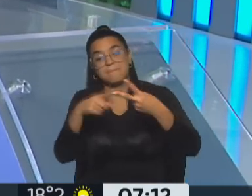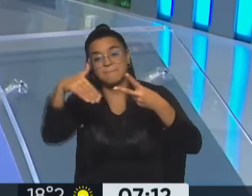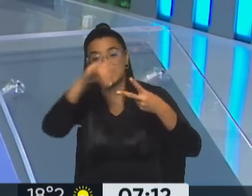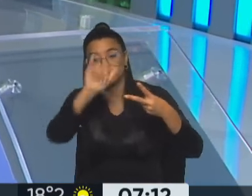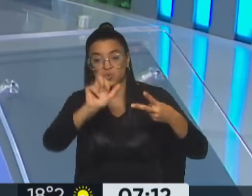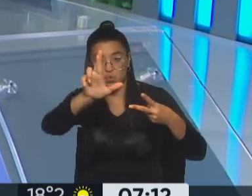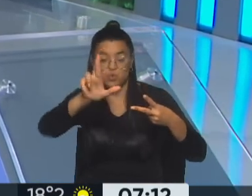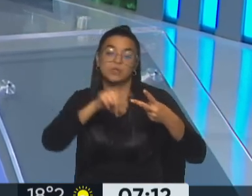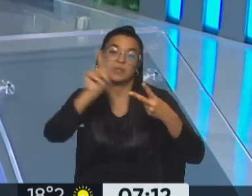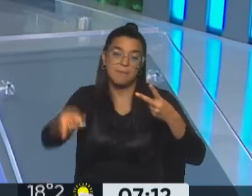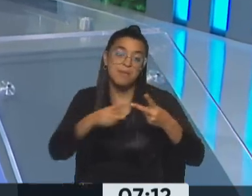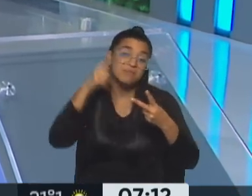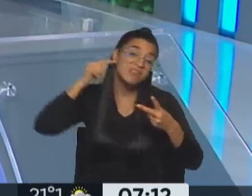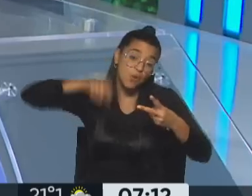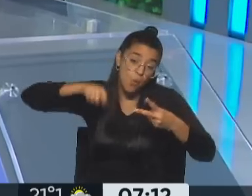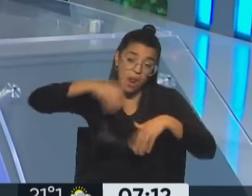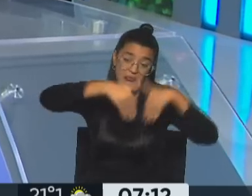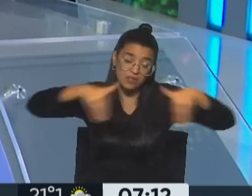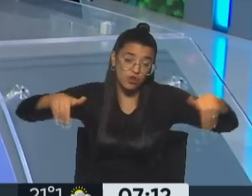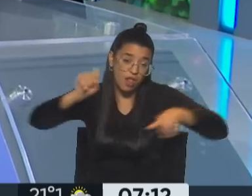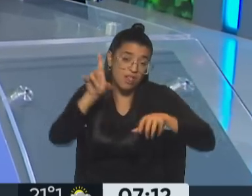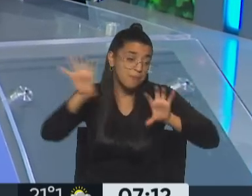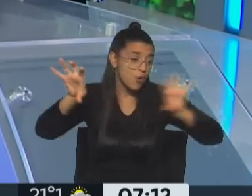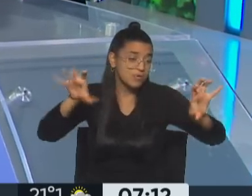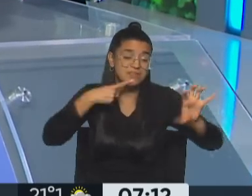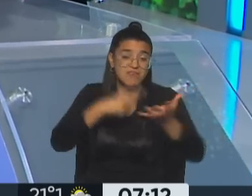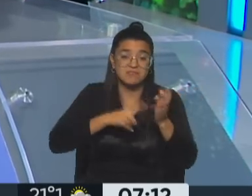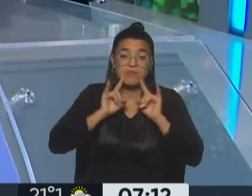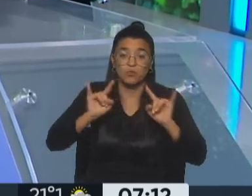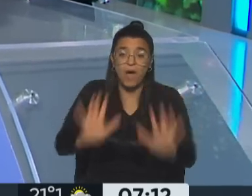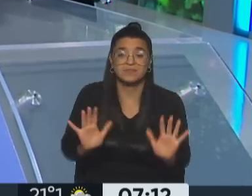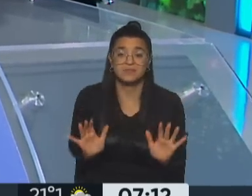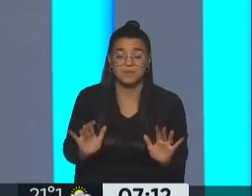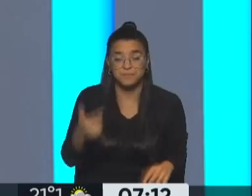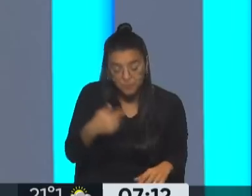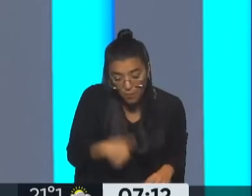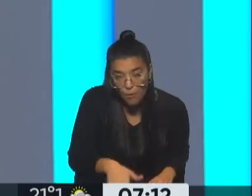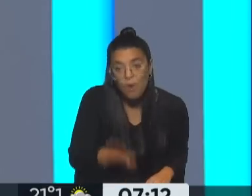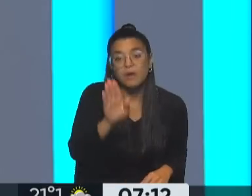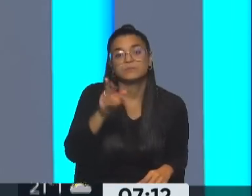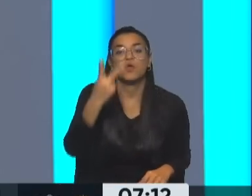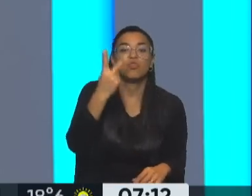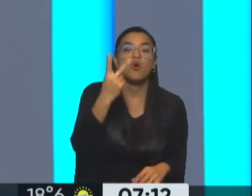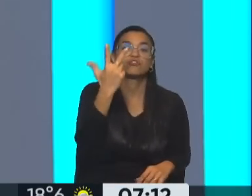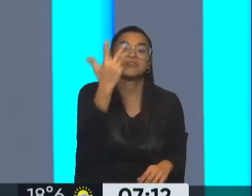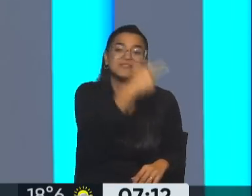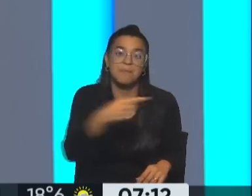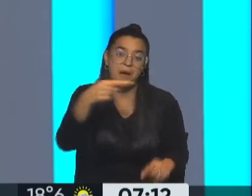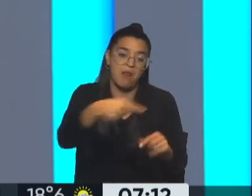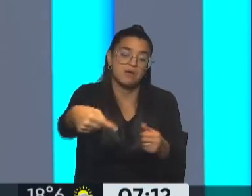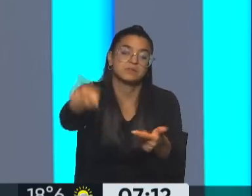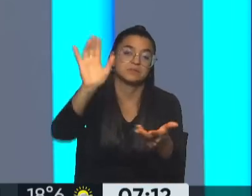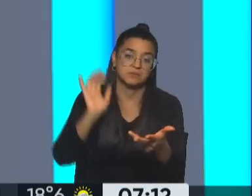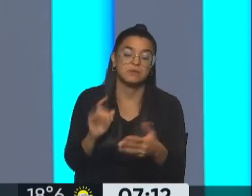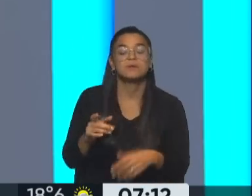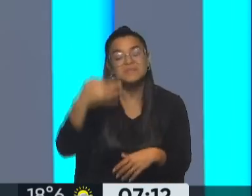según resolvieron los tribunales electorales de cada una de las provincias. Van a ser probablemente dentro de 2 o 3 semanas y